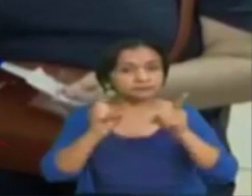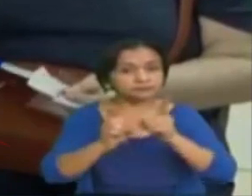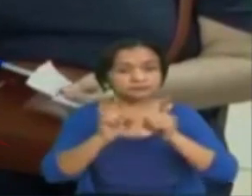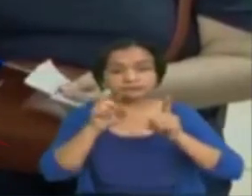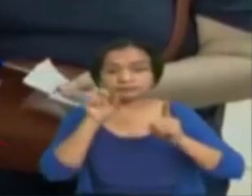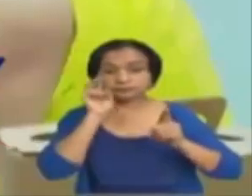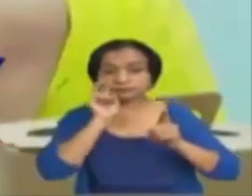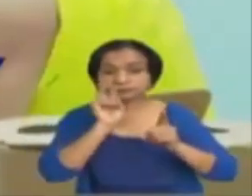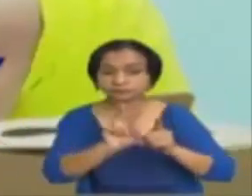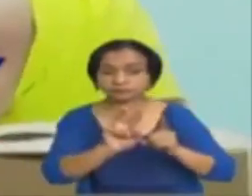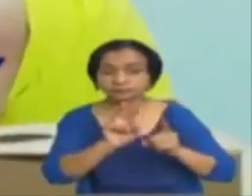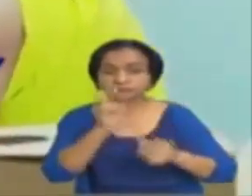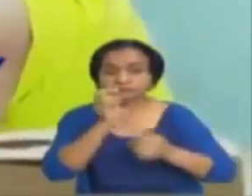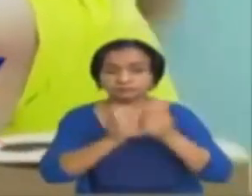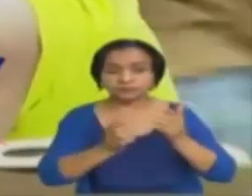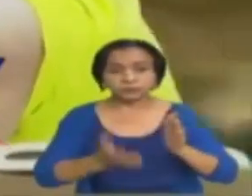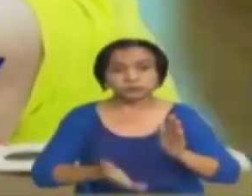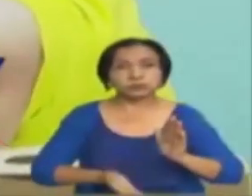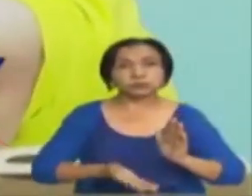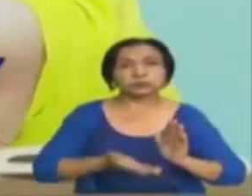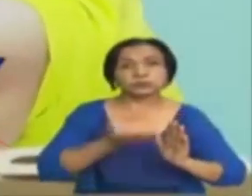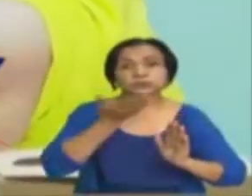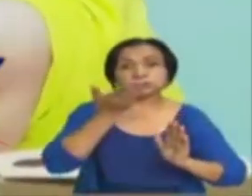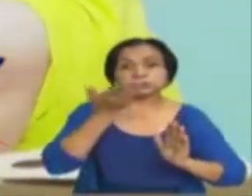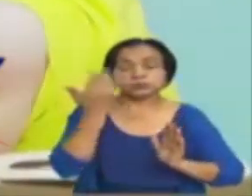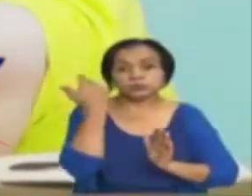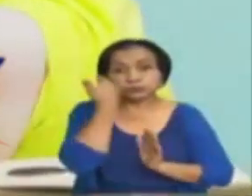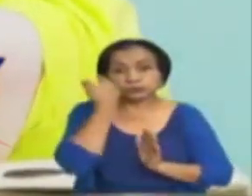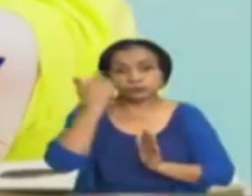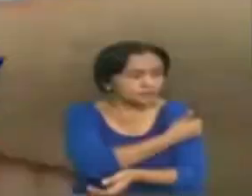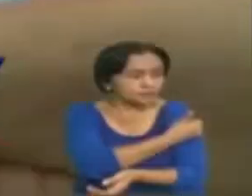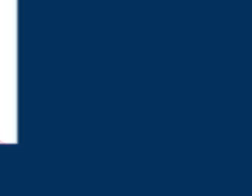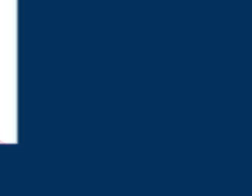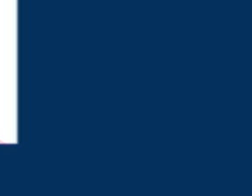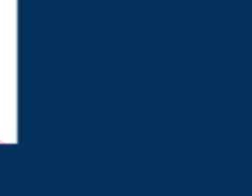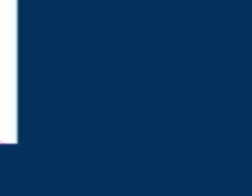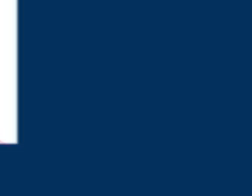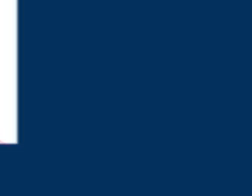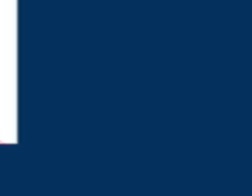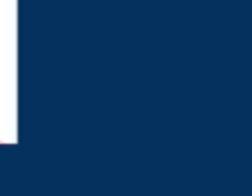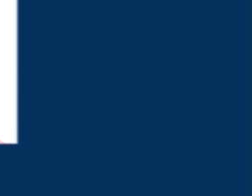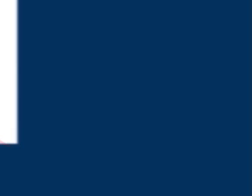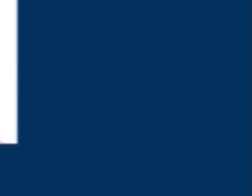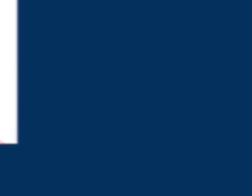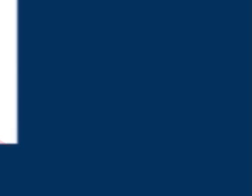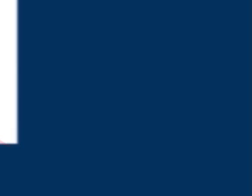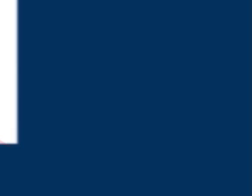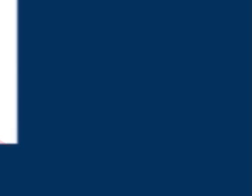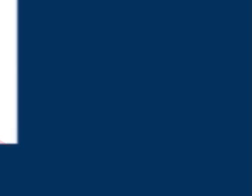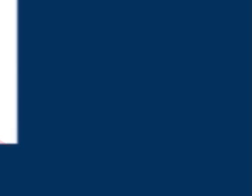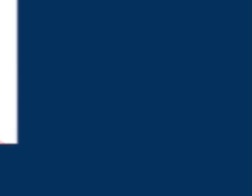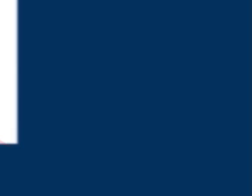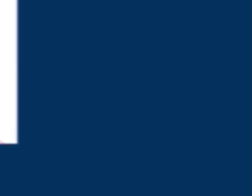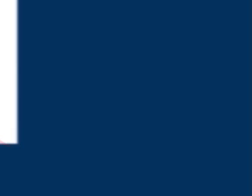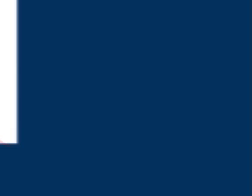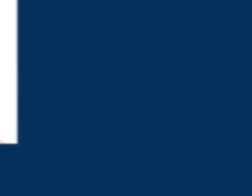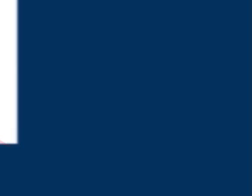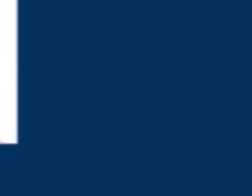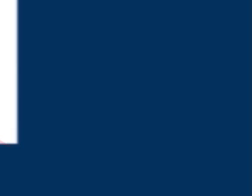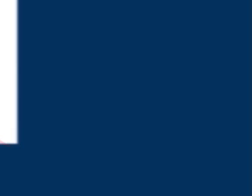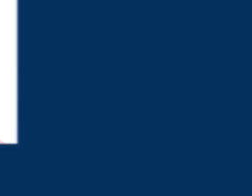viernes estaremos en Managua, primera dosis en el Berta, primera dosis en